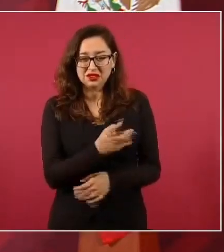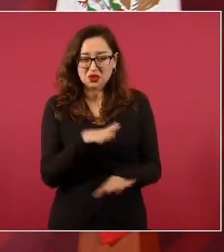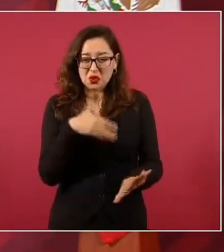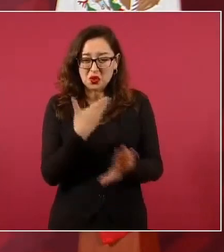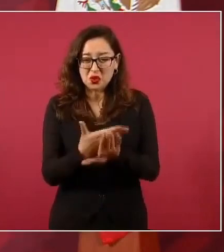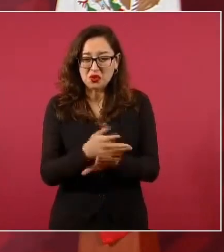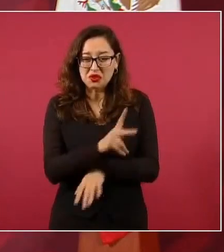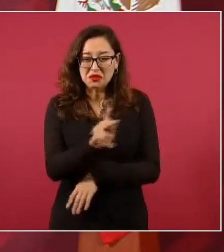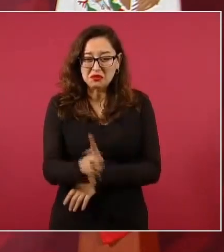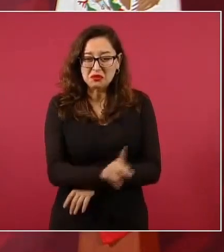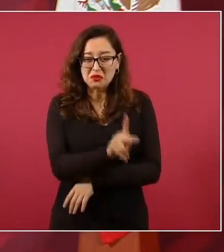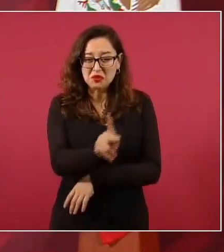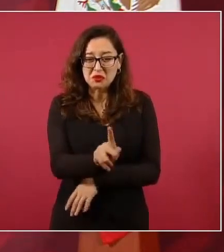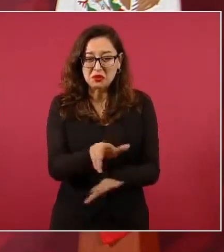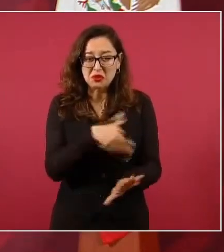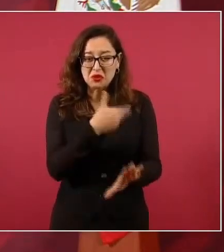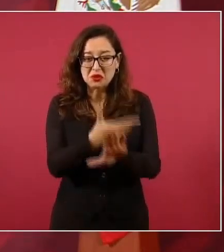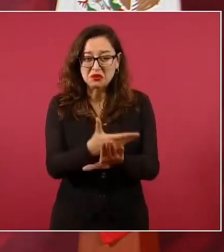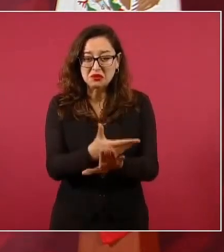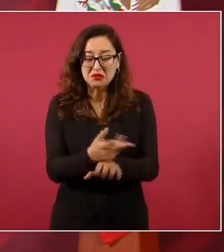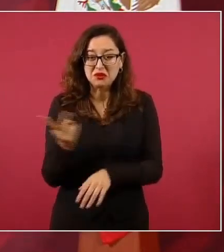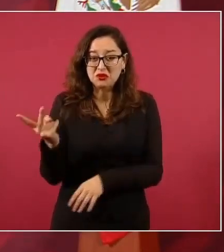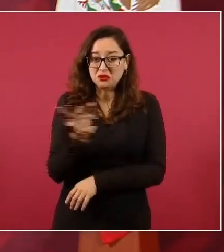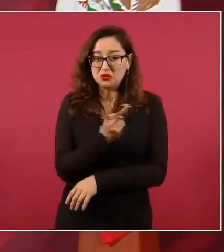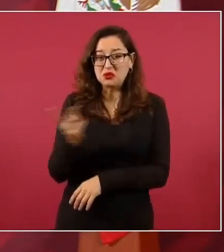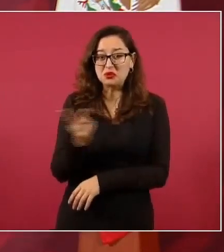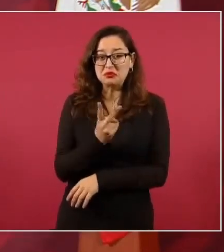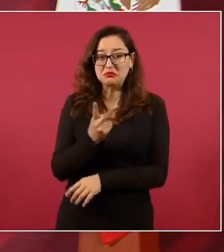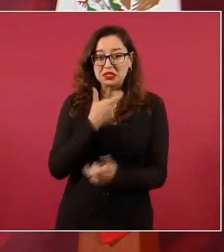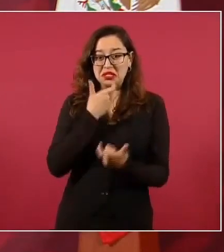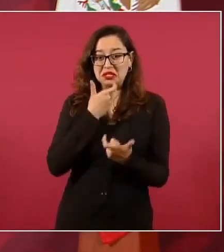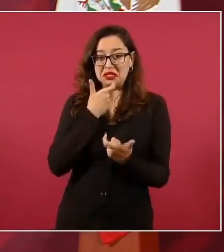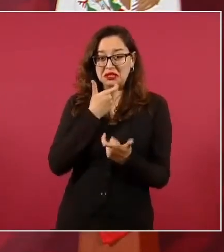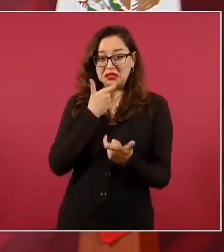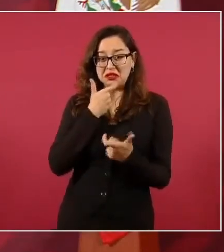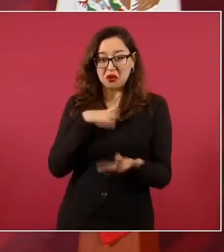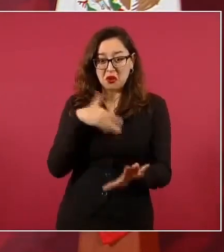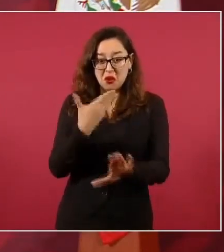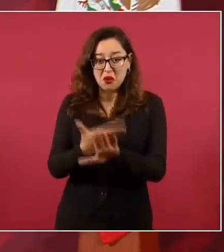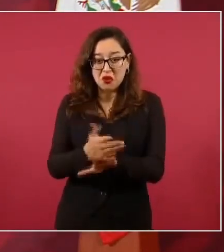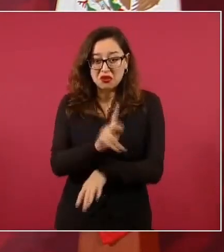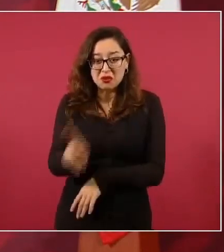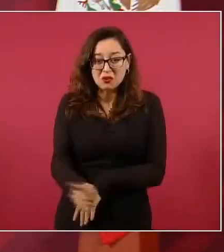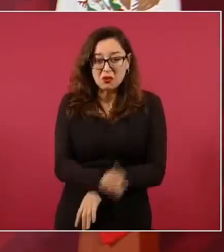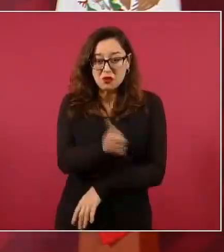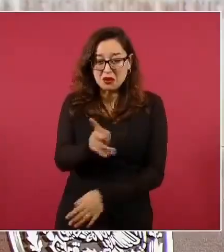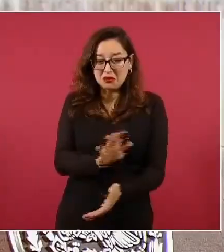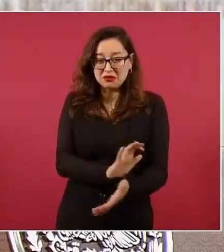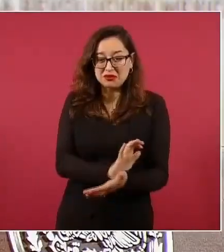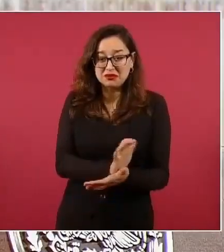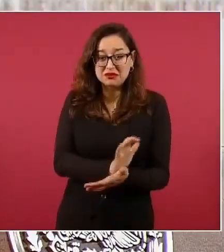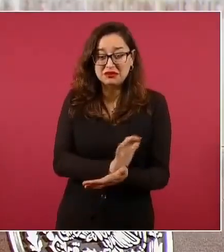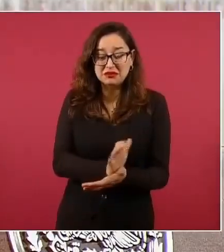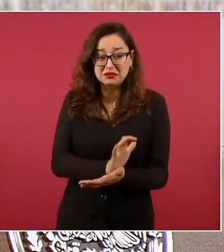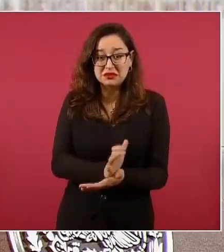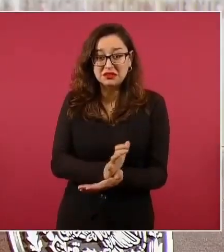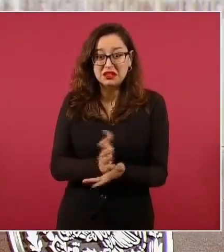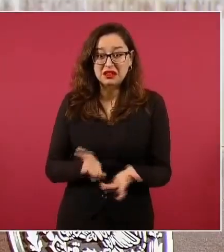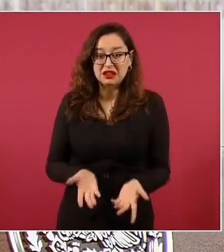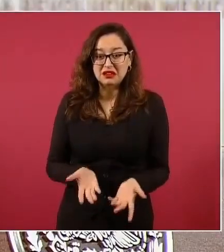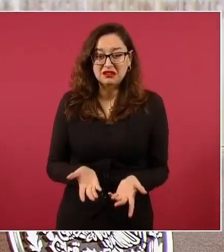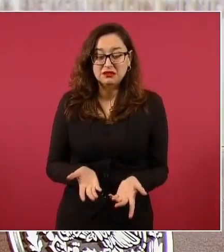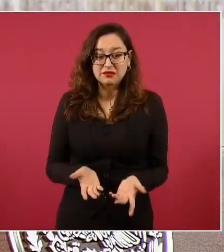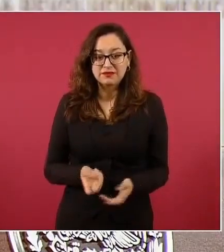No solo de Castañeda, de Zuckerman. Entonces, eso es lo que les molesta.